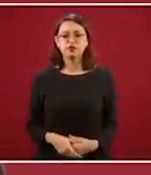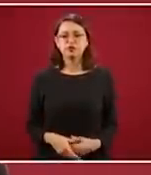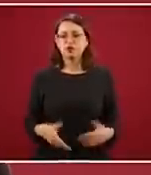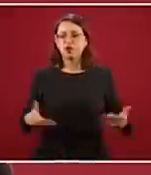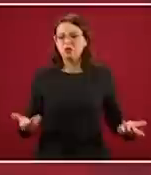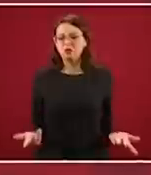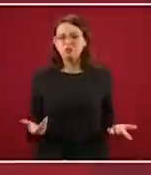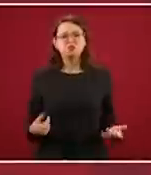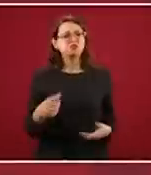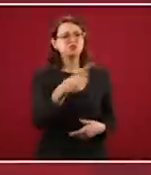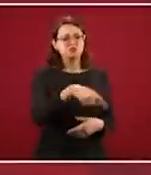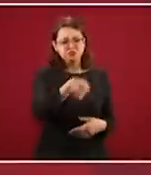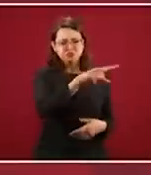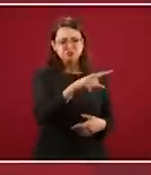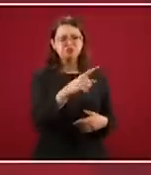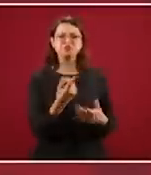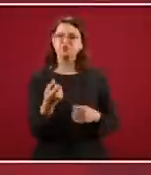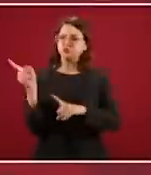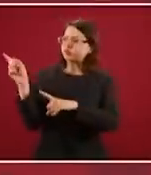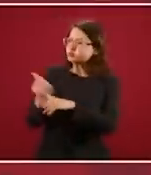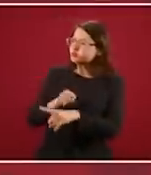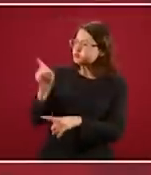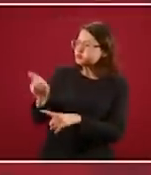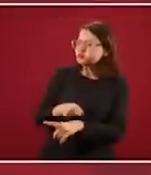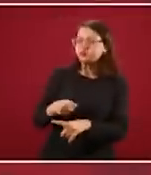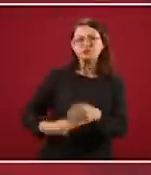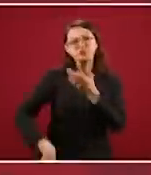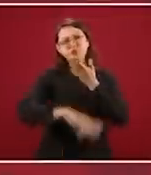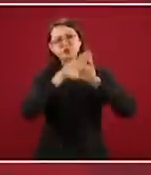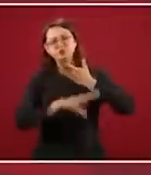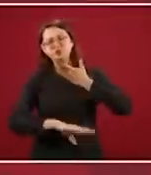críticos, opositores a